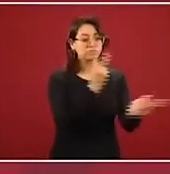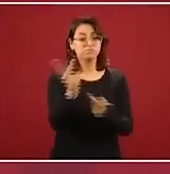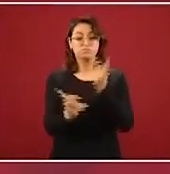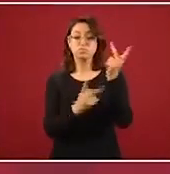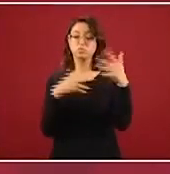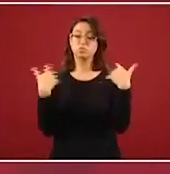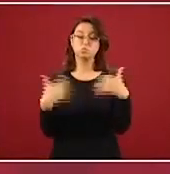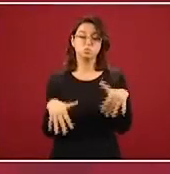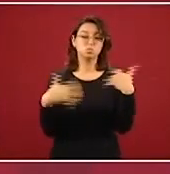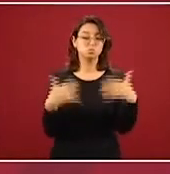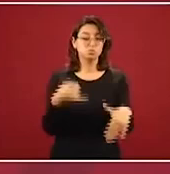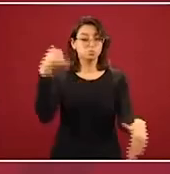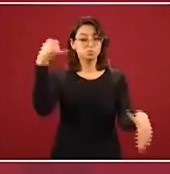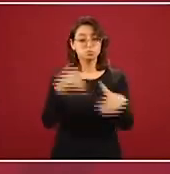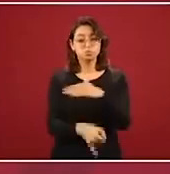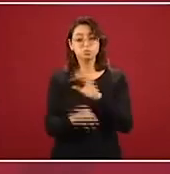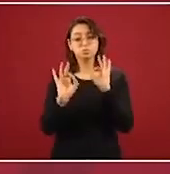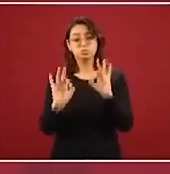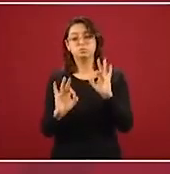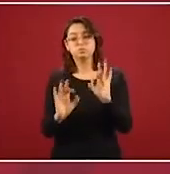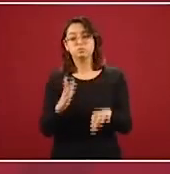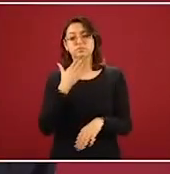rigor que